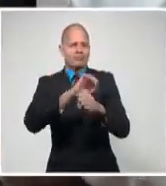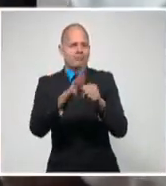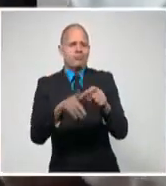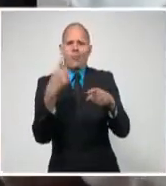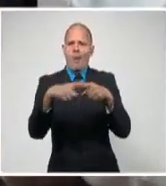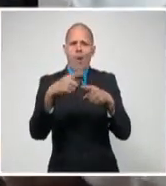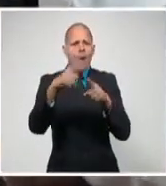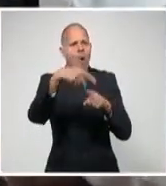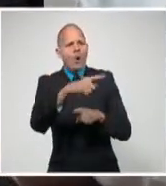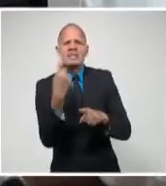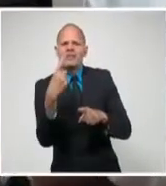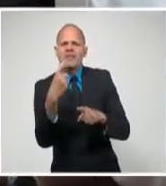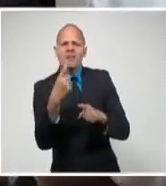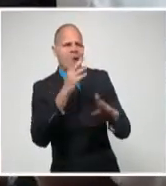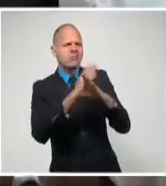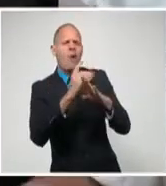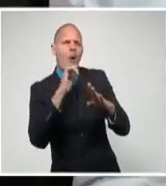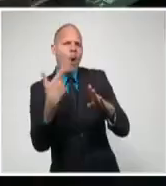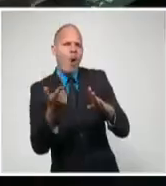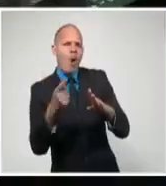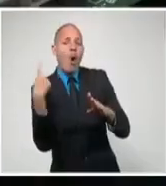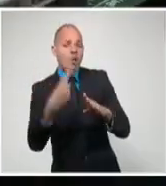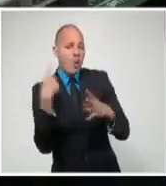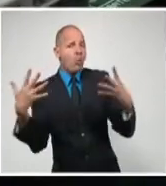ciencias y las tecnologías. No lo dudes.